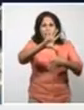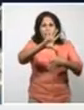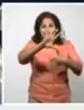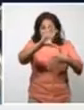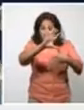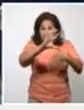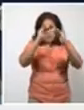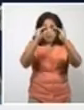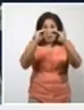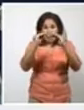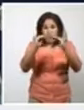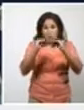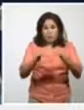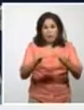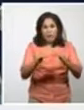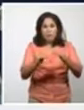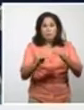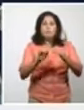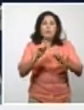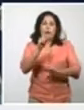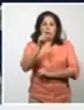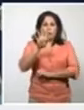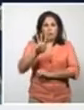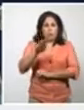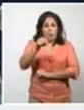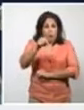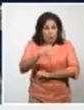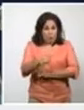la cual tiene una letalidad hoy de